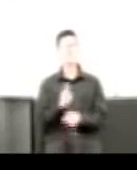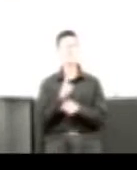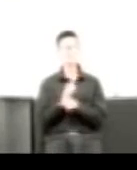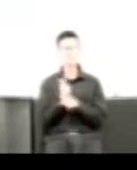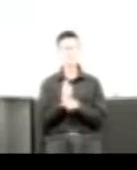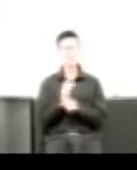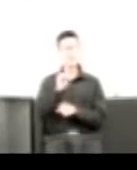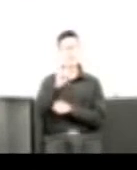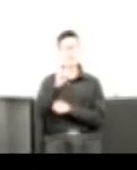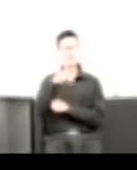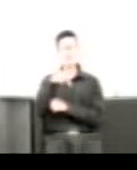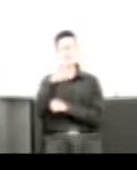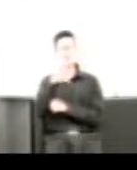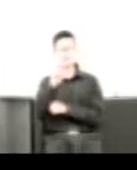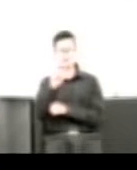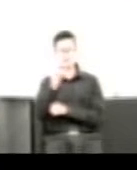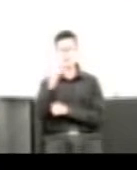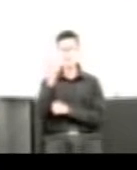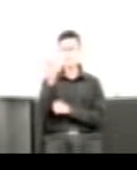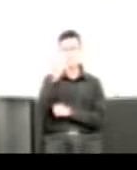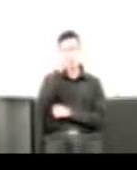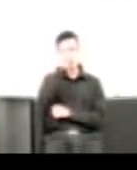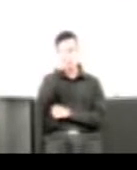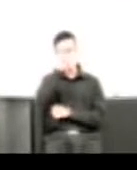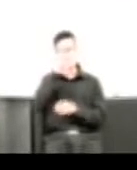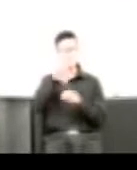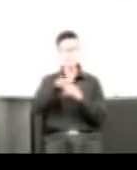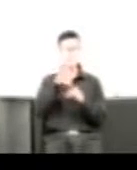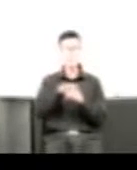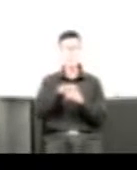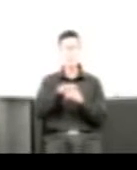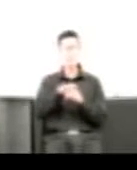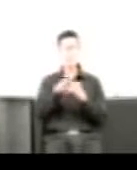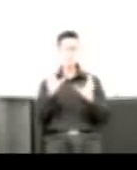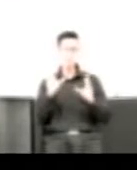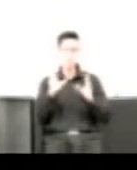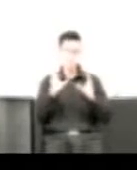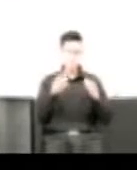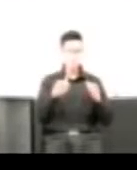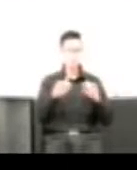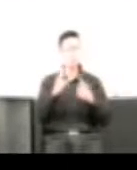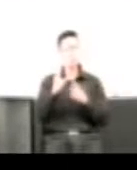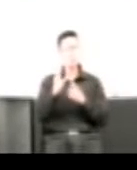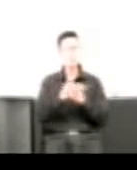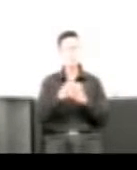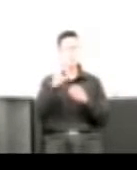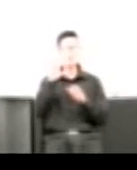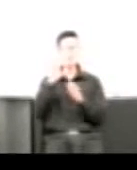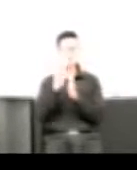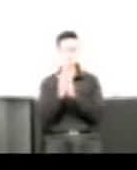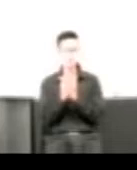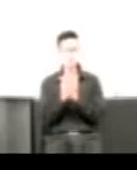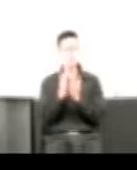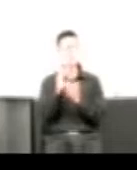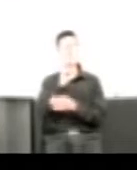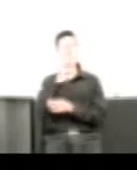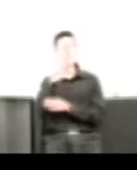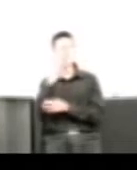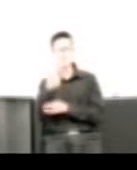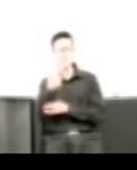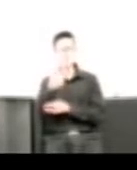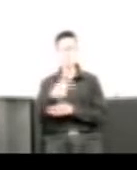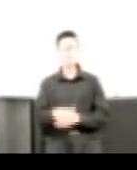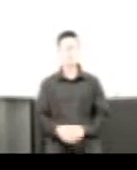Licenciada Sandra Liliana Prieto de León, consejera electoral e integrante del Comité Editorial del Instituto Electoral del Estado de Guanajuato.